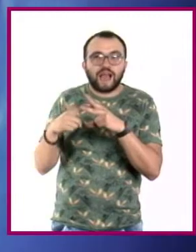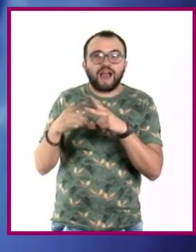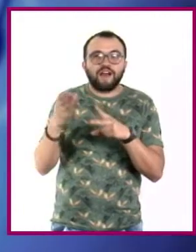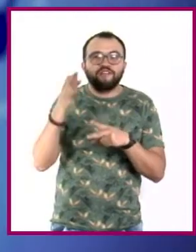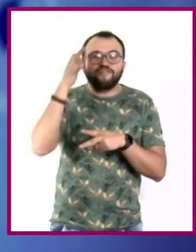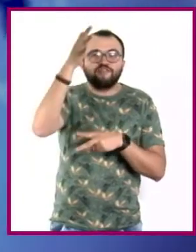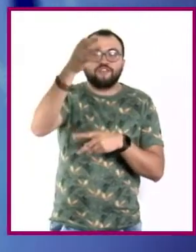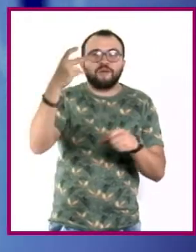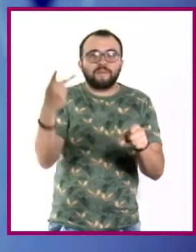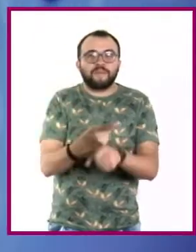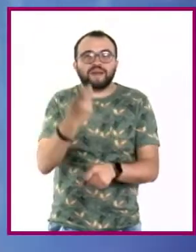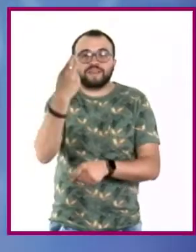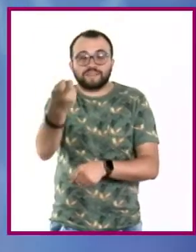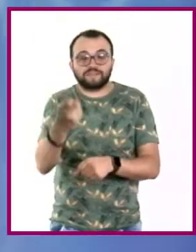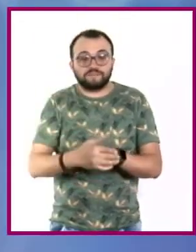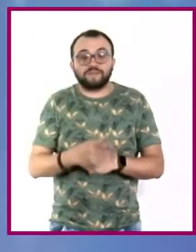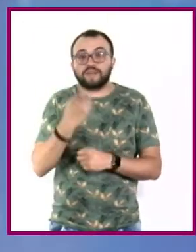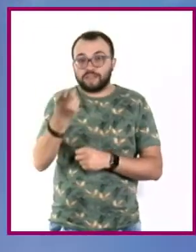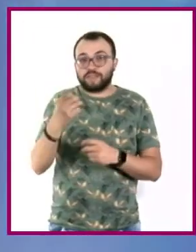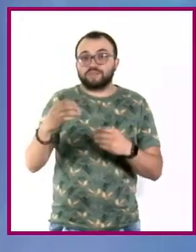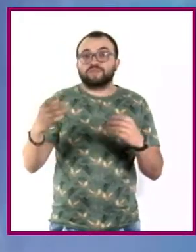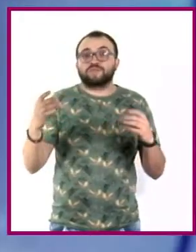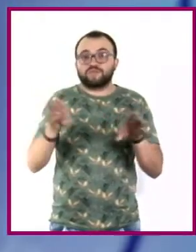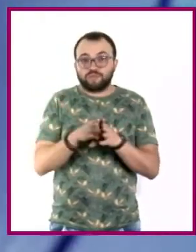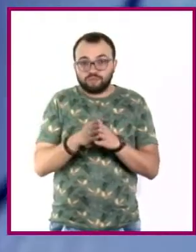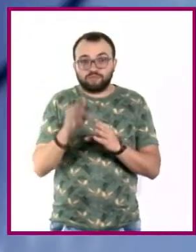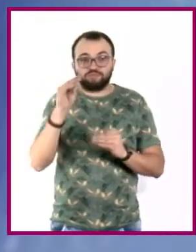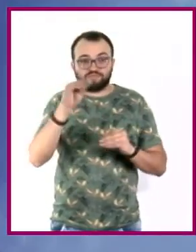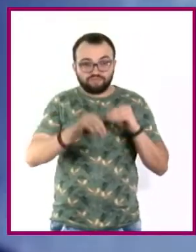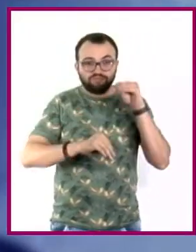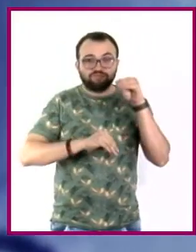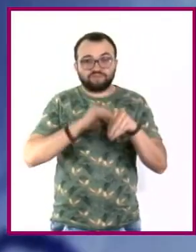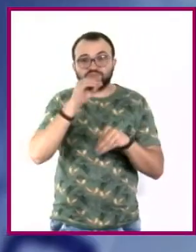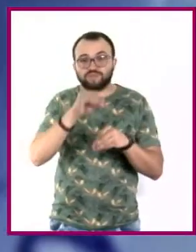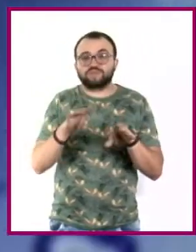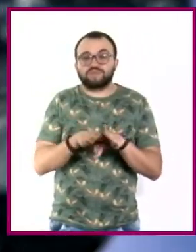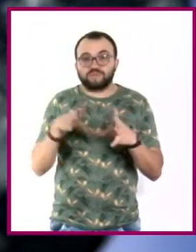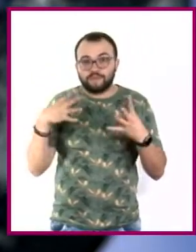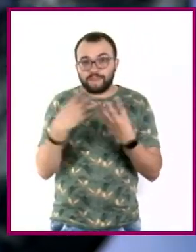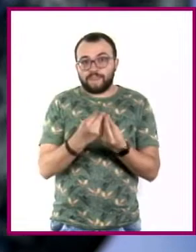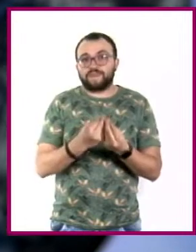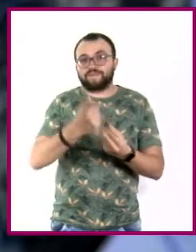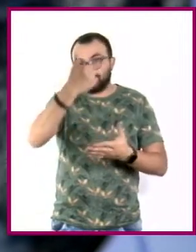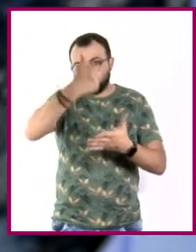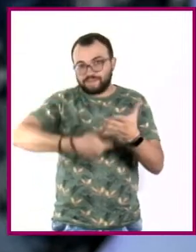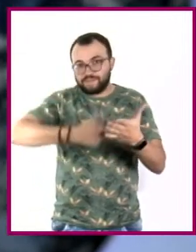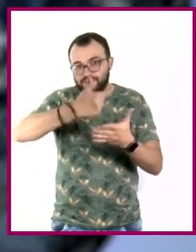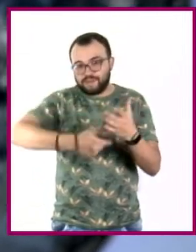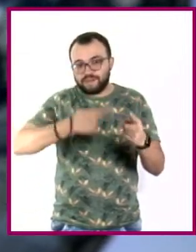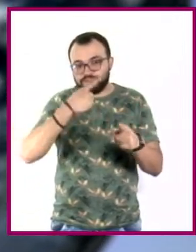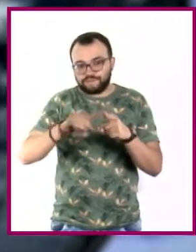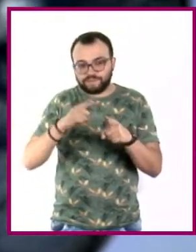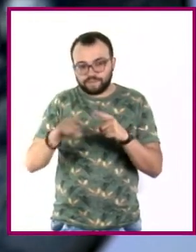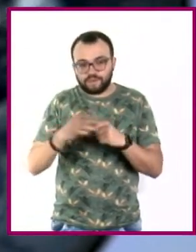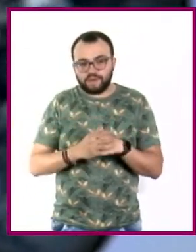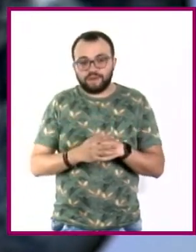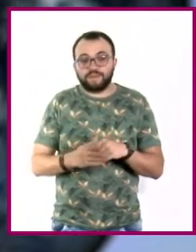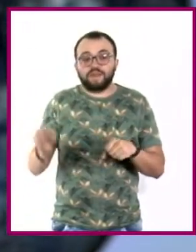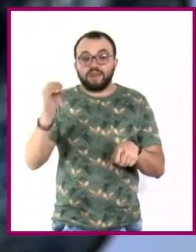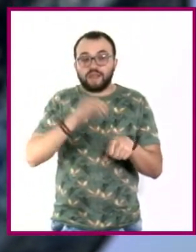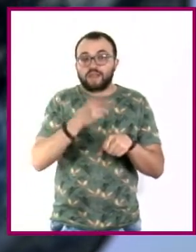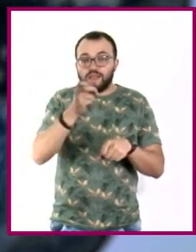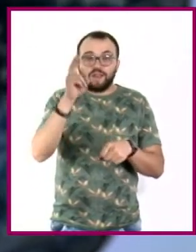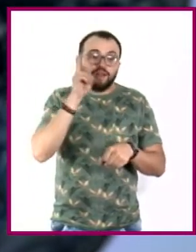modelos matemáticos o representaciones de la realidad a partir de grandes conjuntos de datos. El siguiente paso es poner a prueba